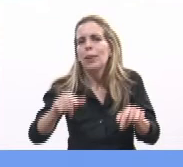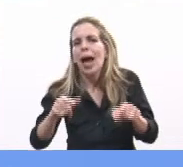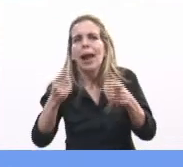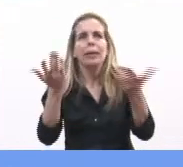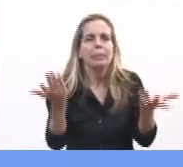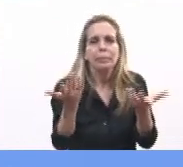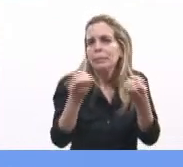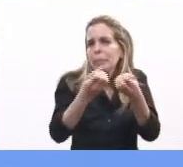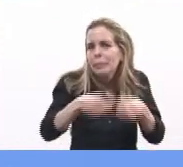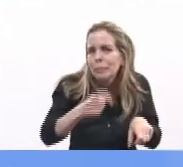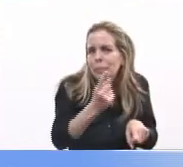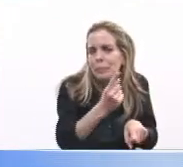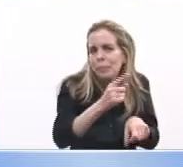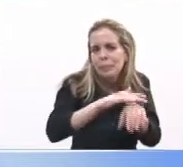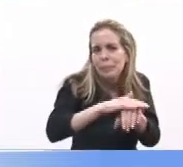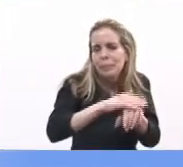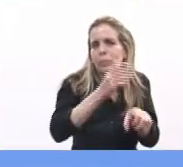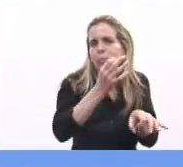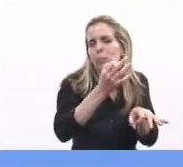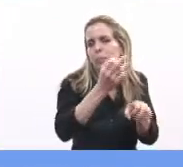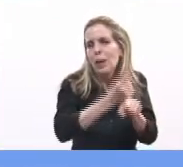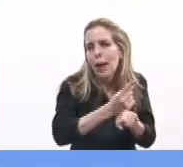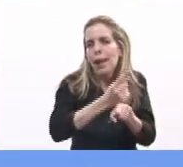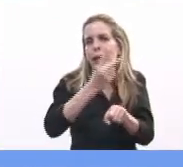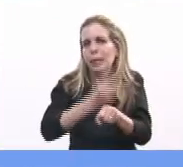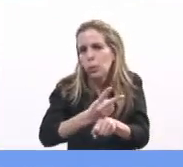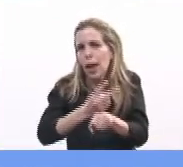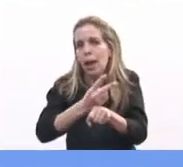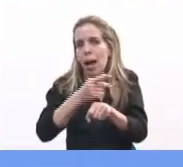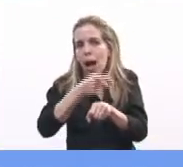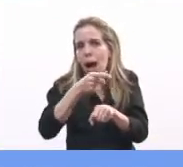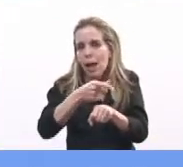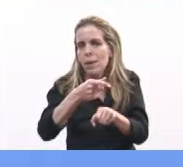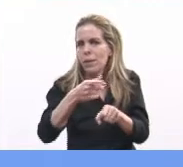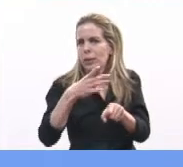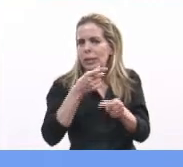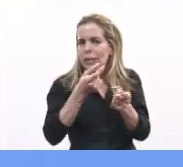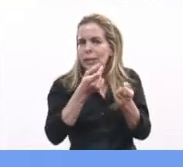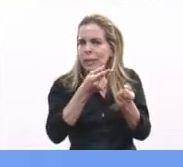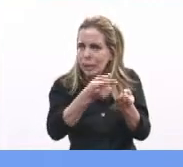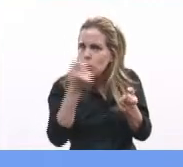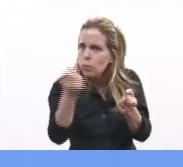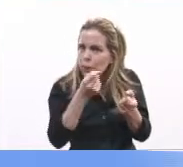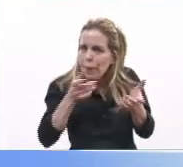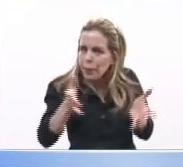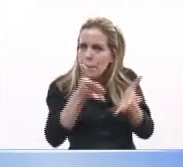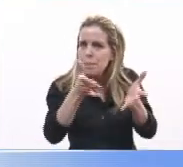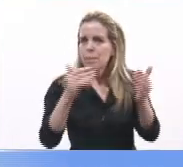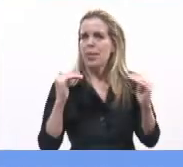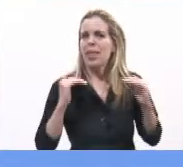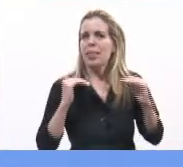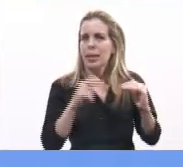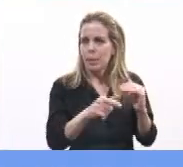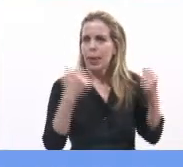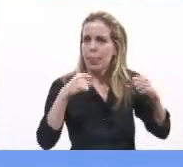inicial el primario o la escuela media no analizamos lo que significa la actividad física mal vamos